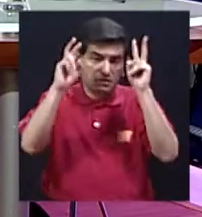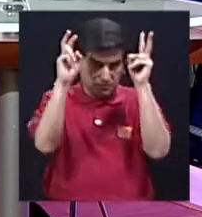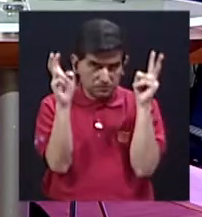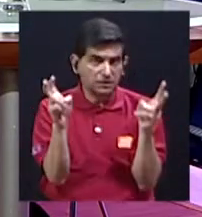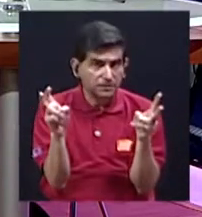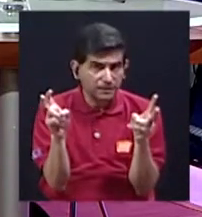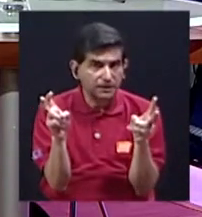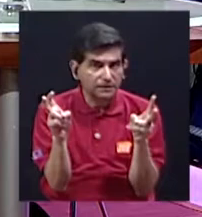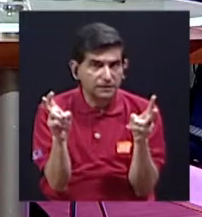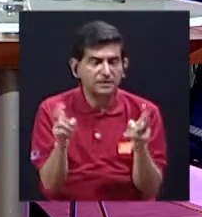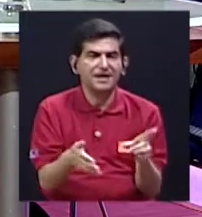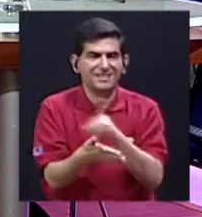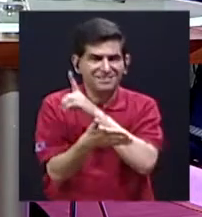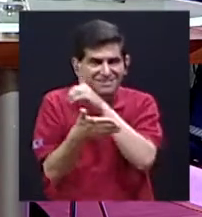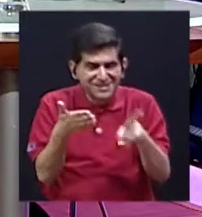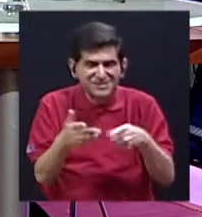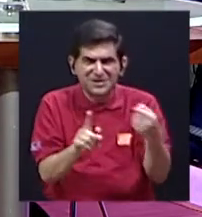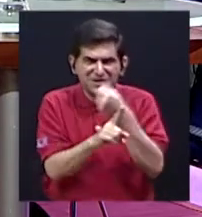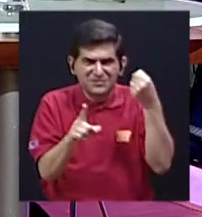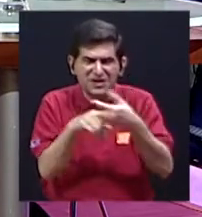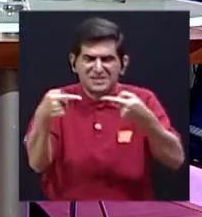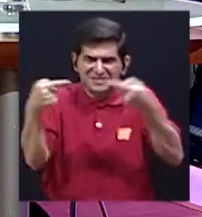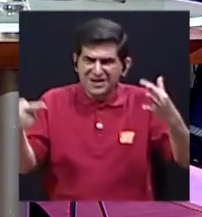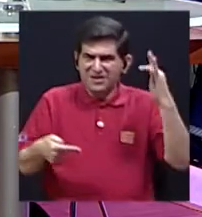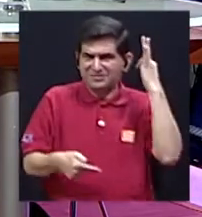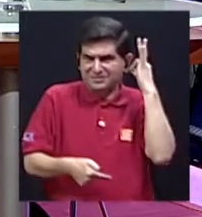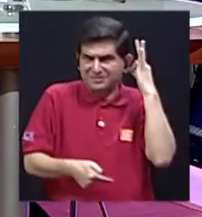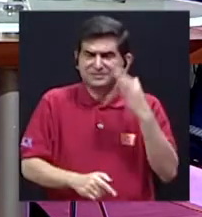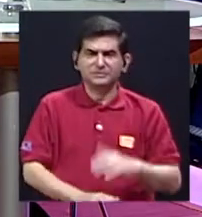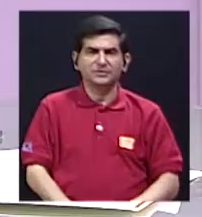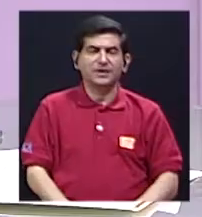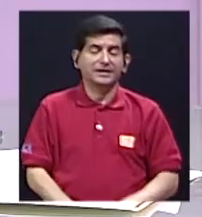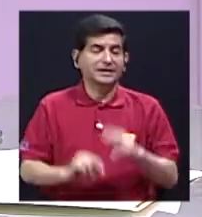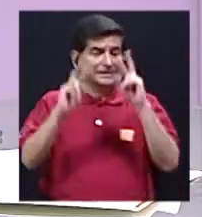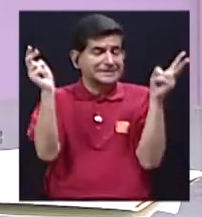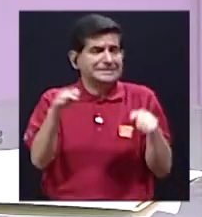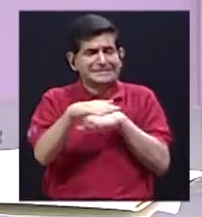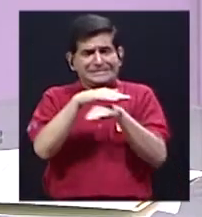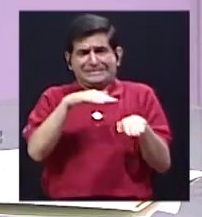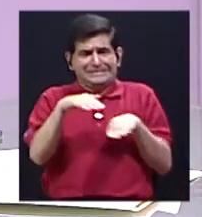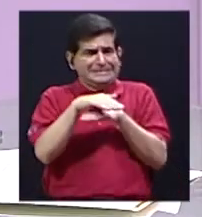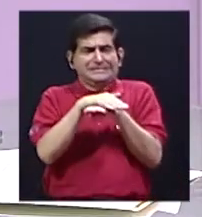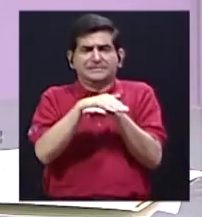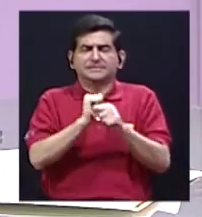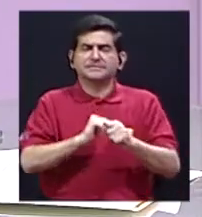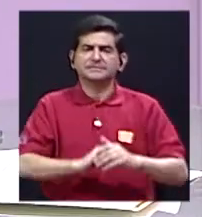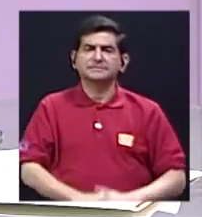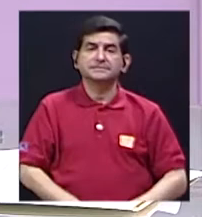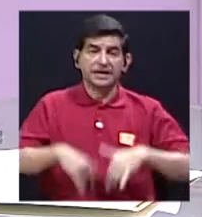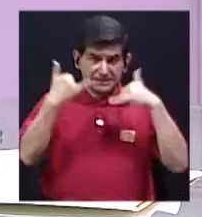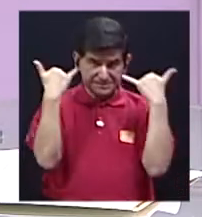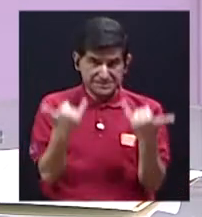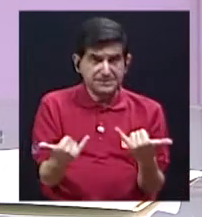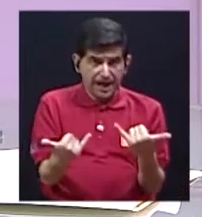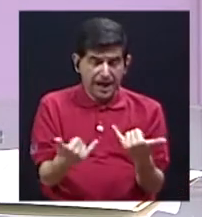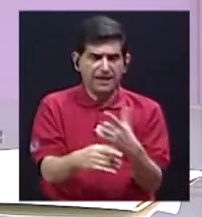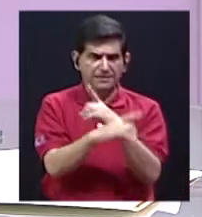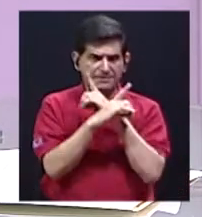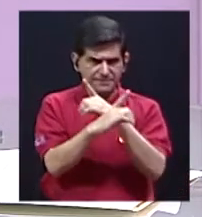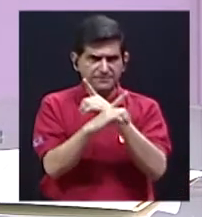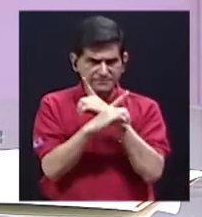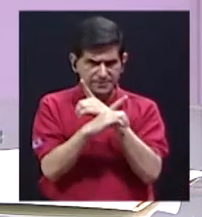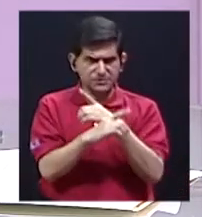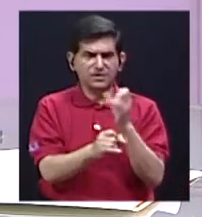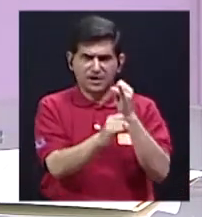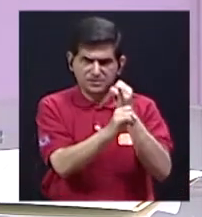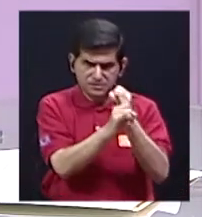de discriminación y violencia contra las mujeres es un tema fundamental ya hicimos desde la defensoría un